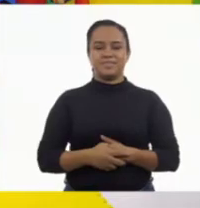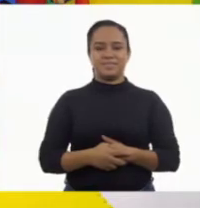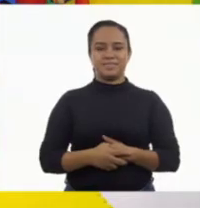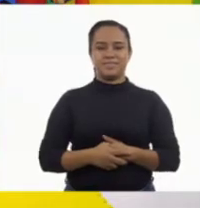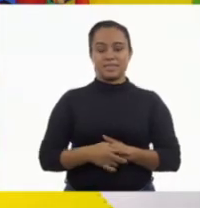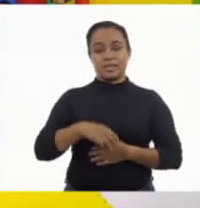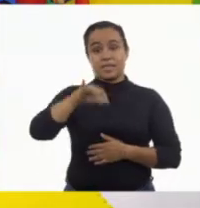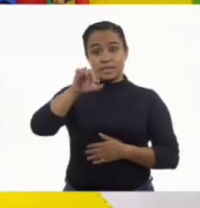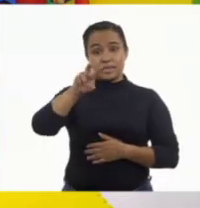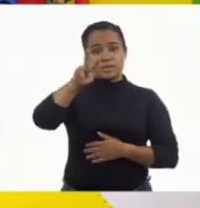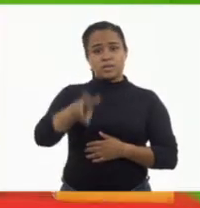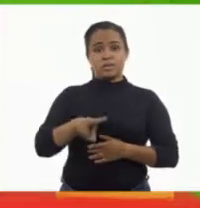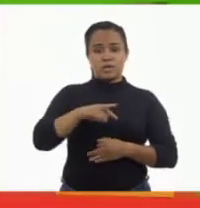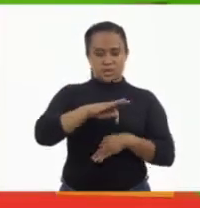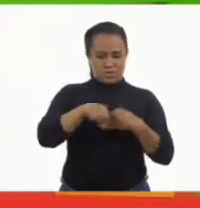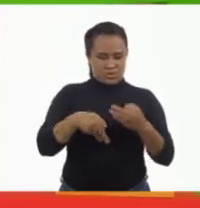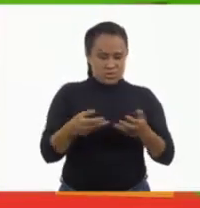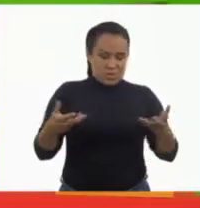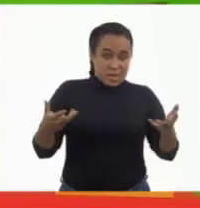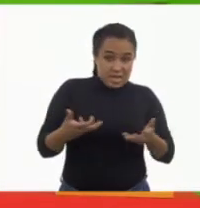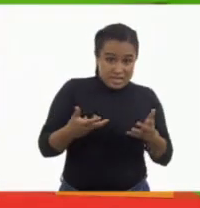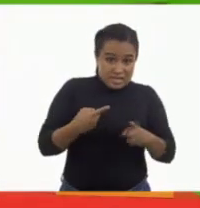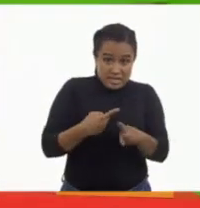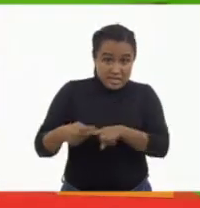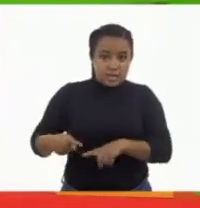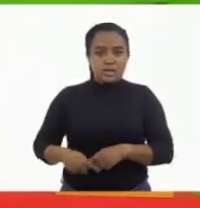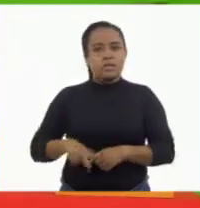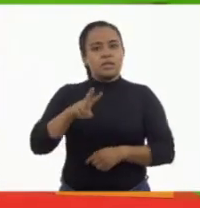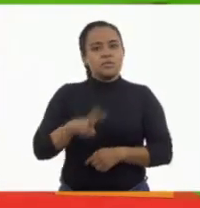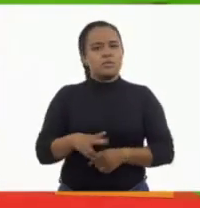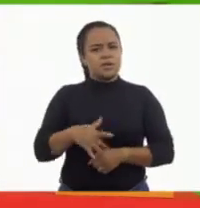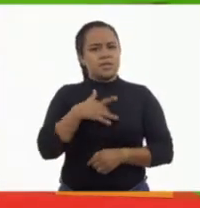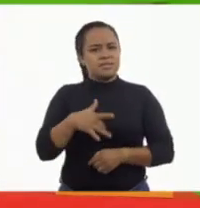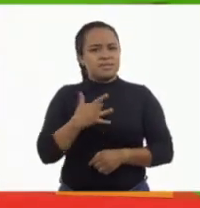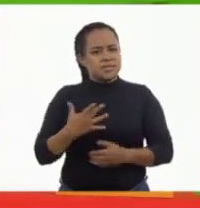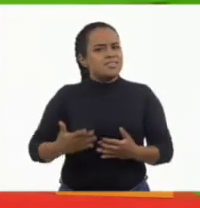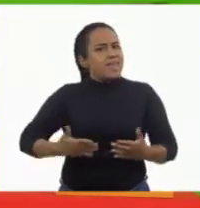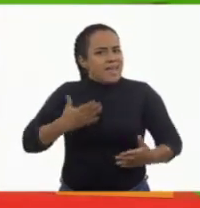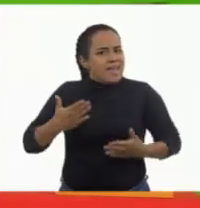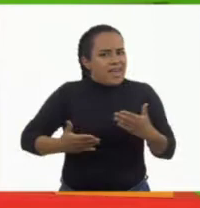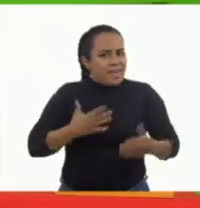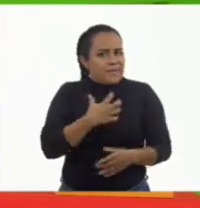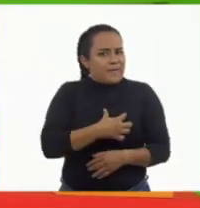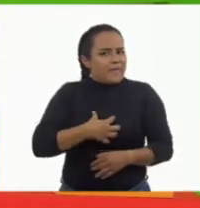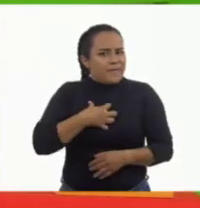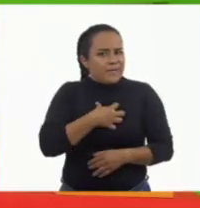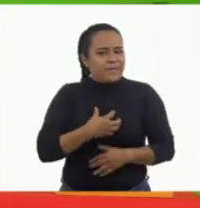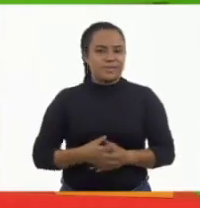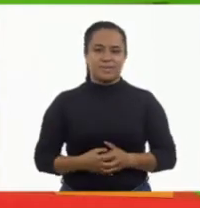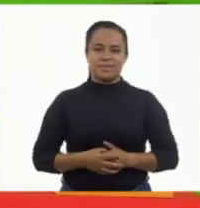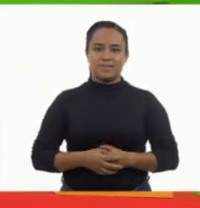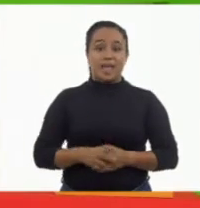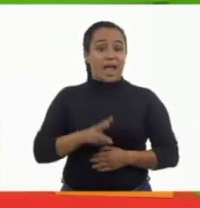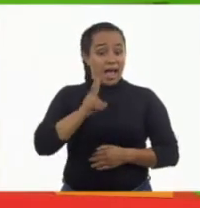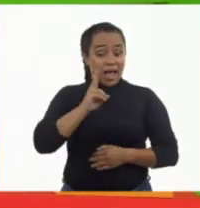Es cierto que todas esas acciones nos provocan muchísima alegría. A